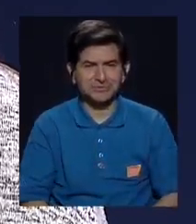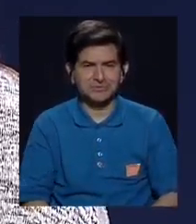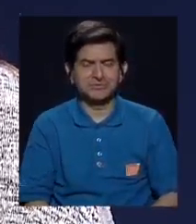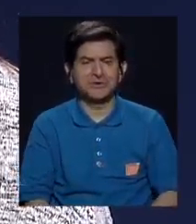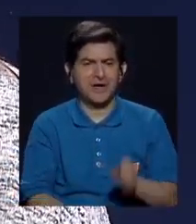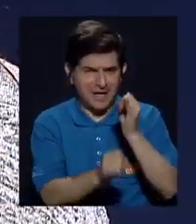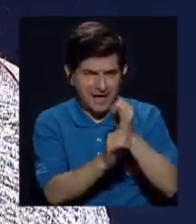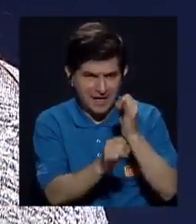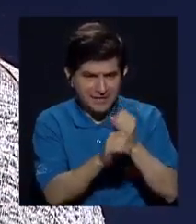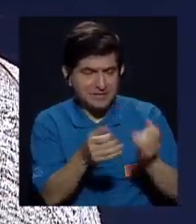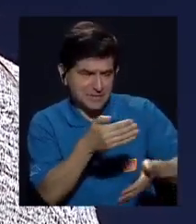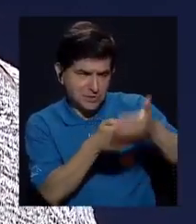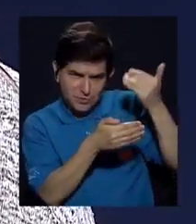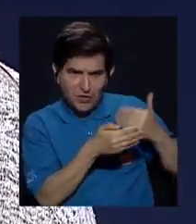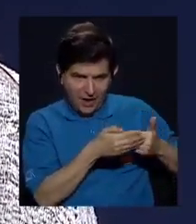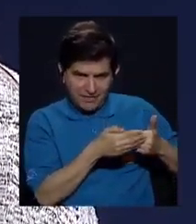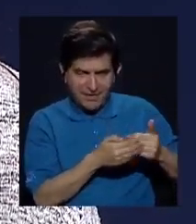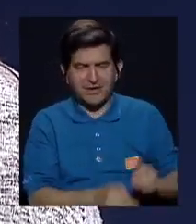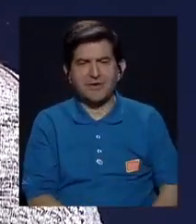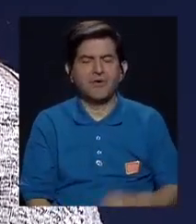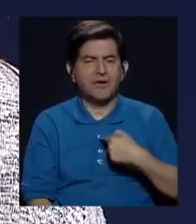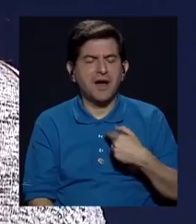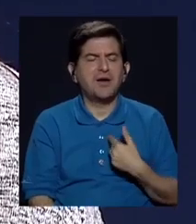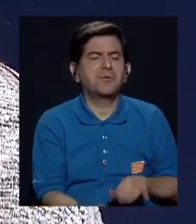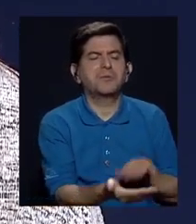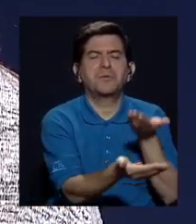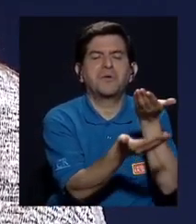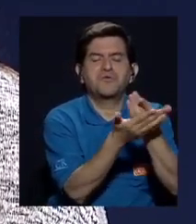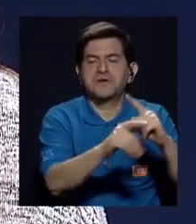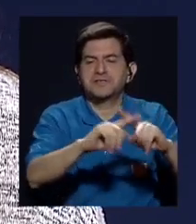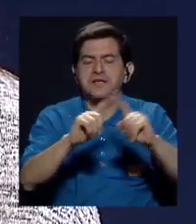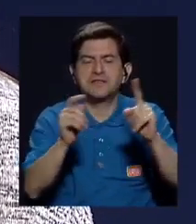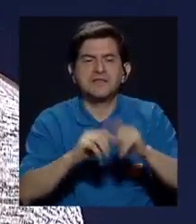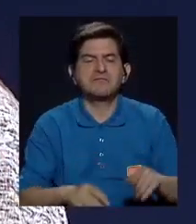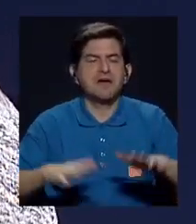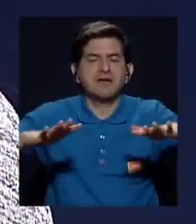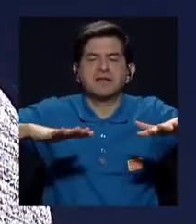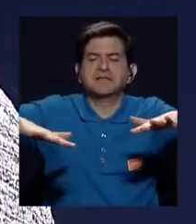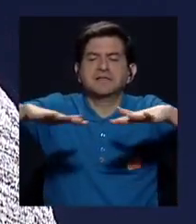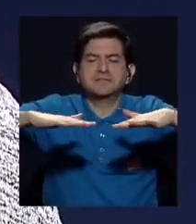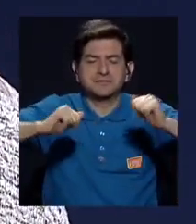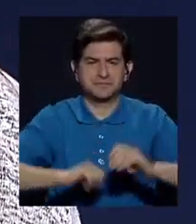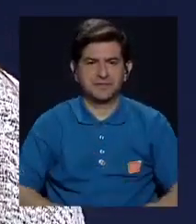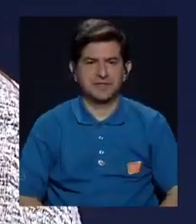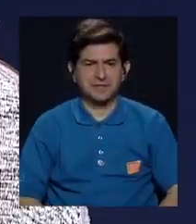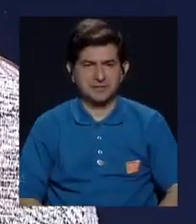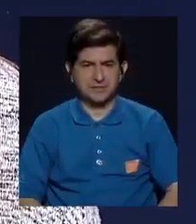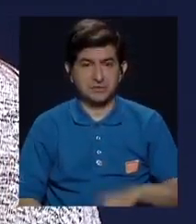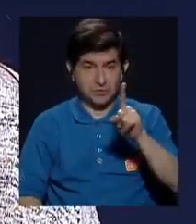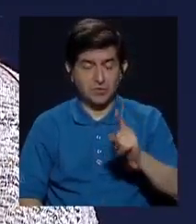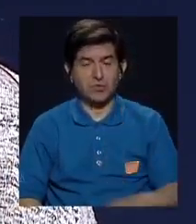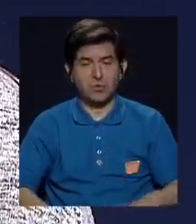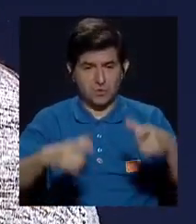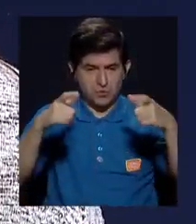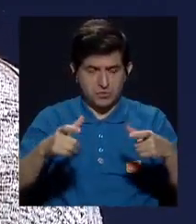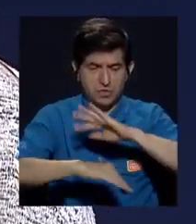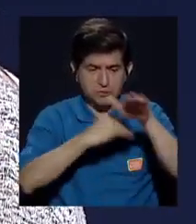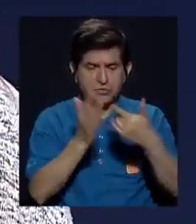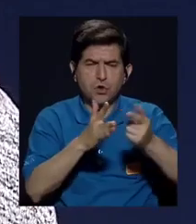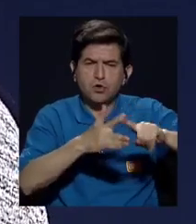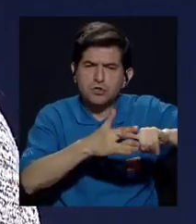en la institución en la que yo estaba, a uno le ofrecían diferentes cupos. Entonces nos dieron un disco que traía todos